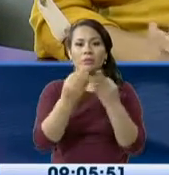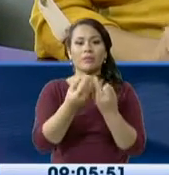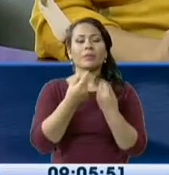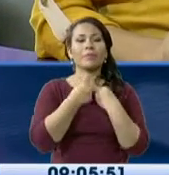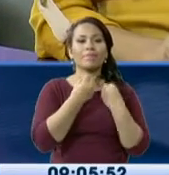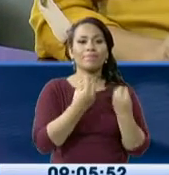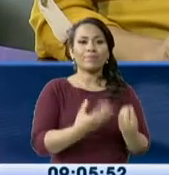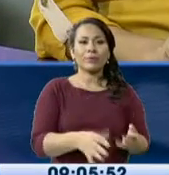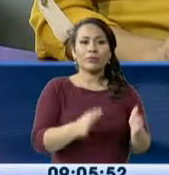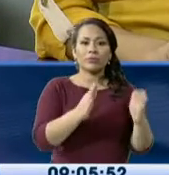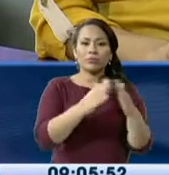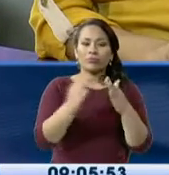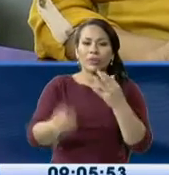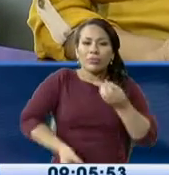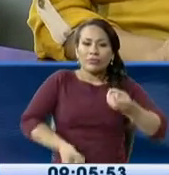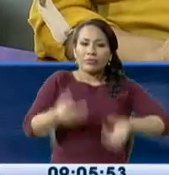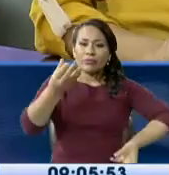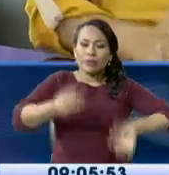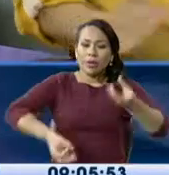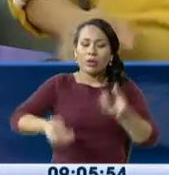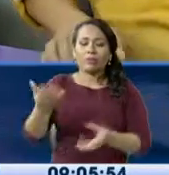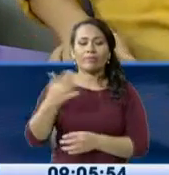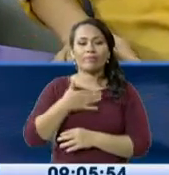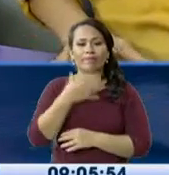por un incendio. Enrique, ¿qué tal?